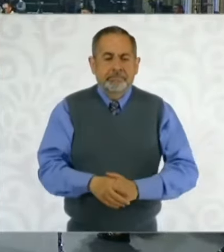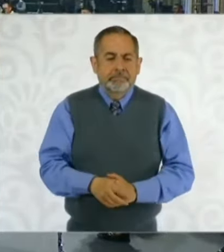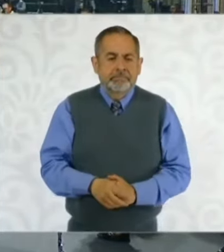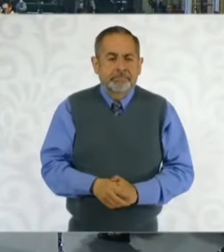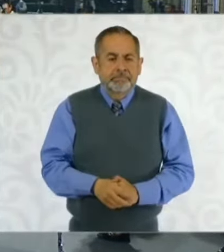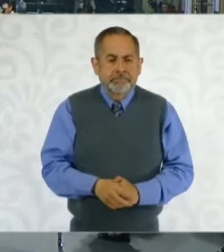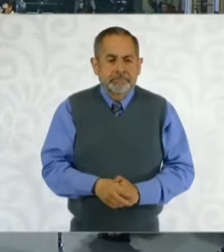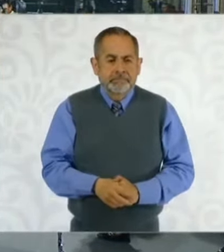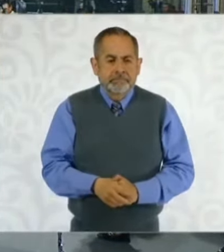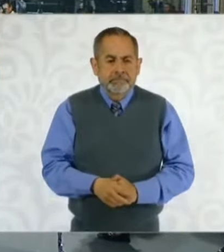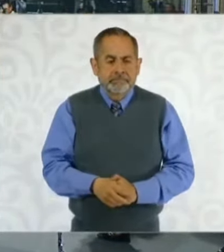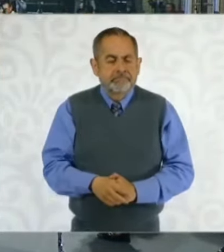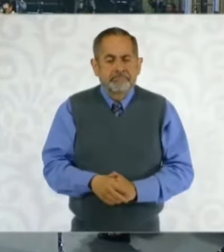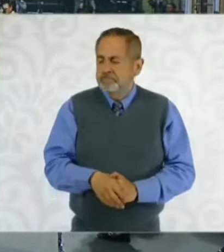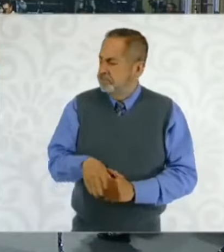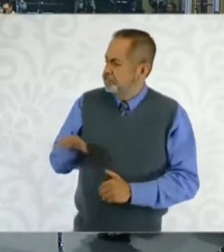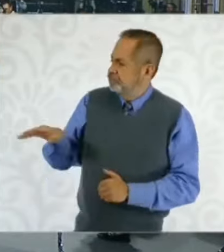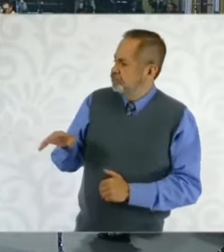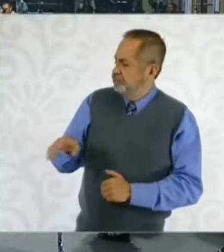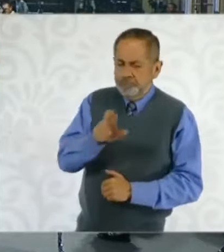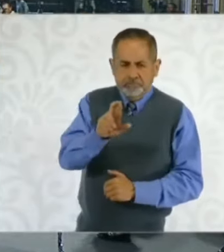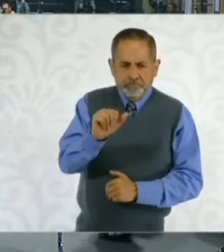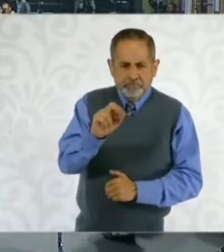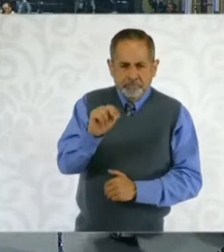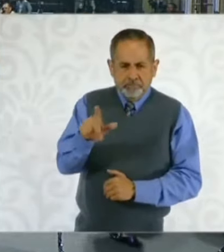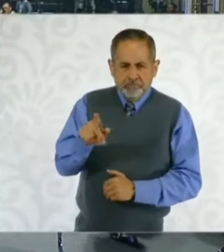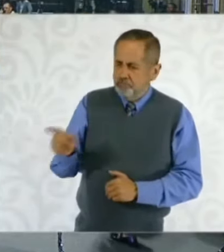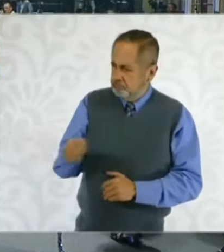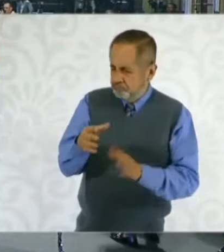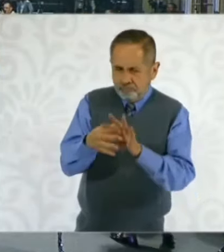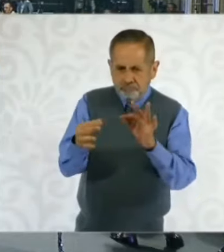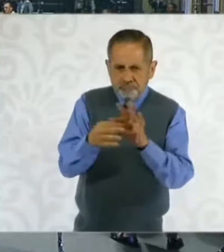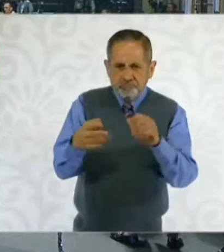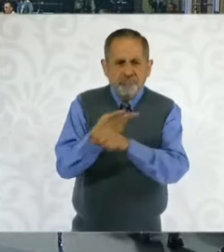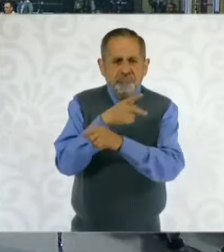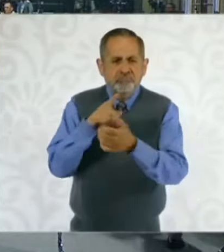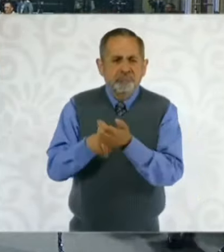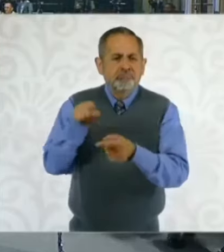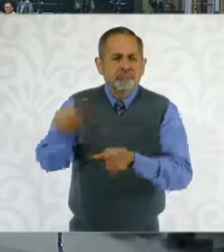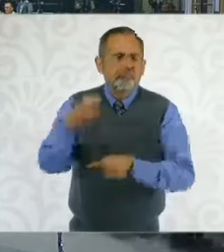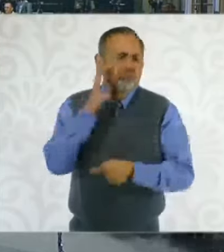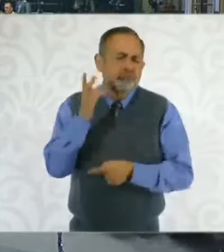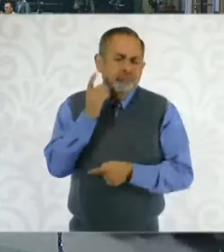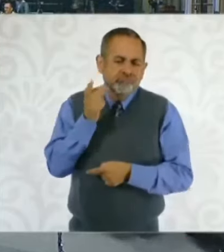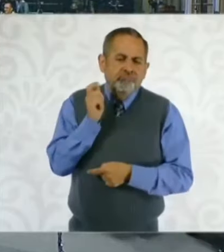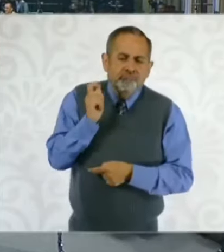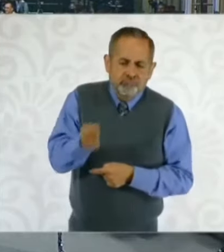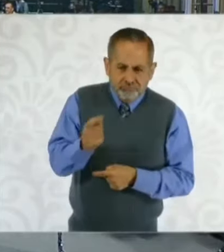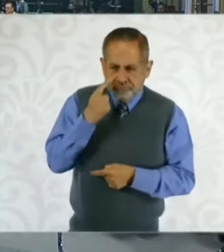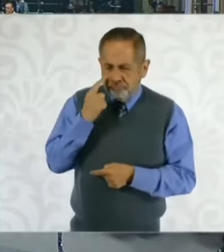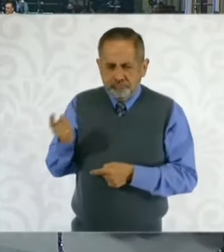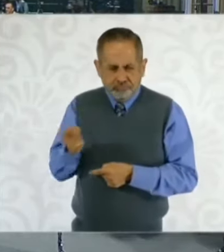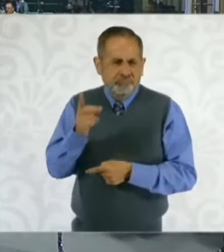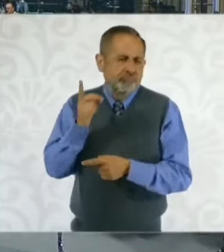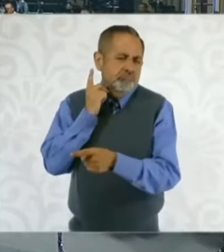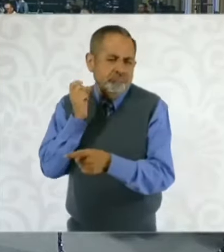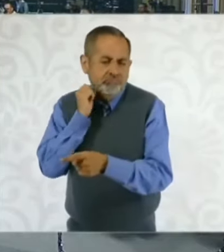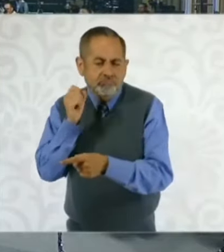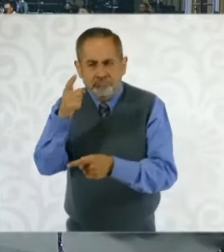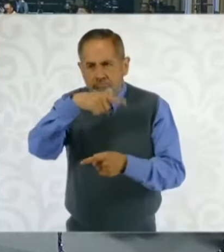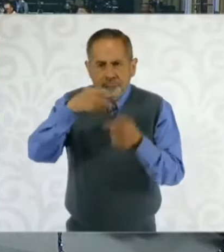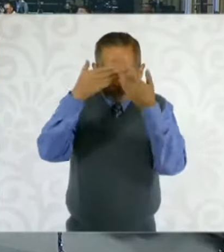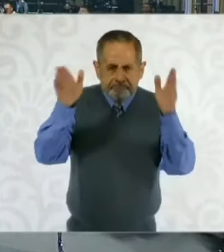qué no platicas sobre lo que se votó ayer en la Cámara de Diputados y que se había votado en la Cámara de Senadores, para que